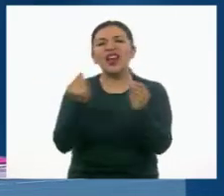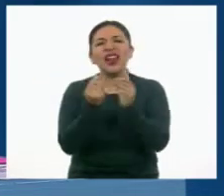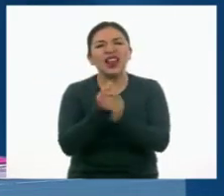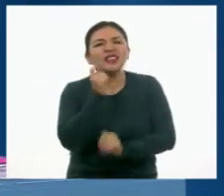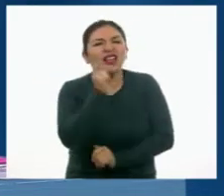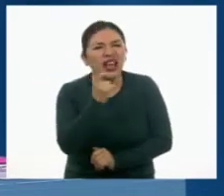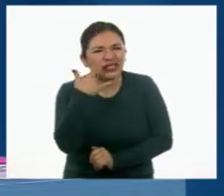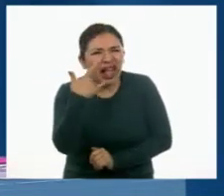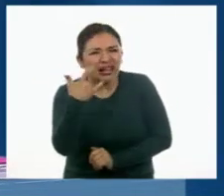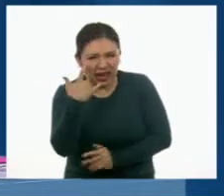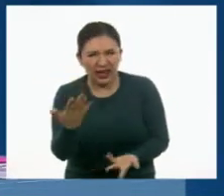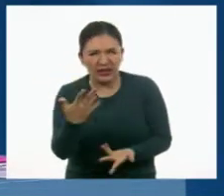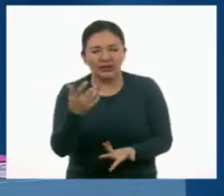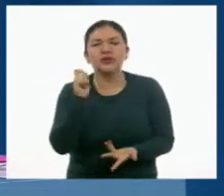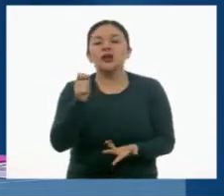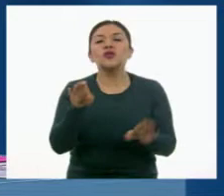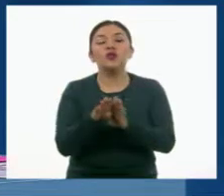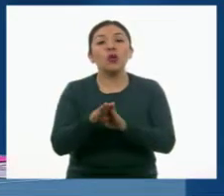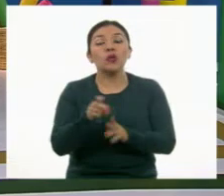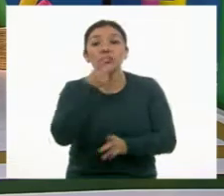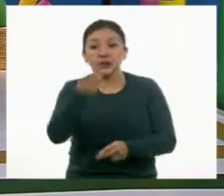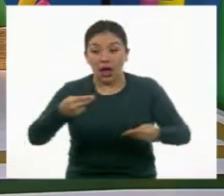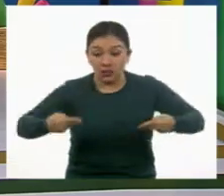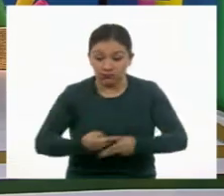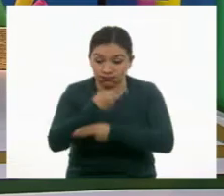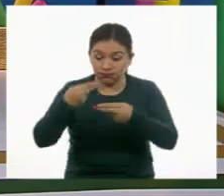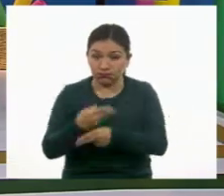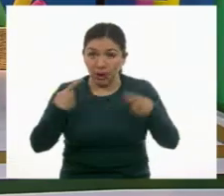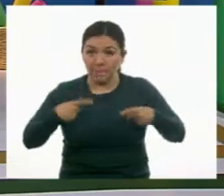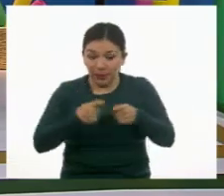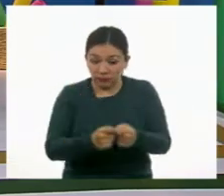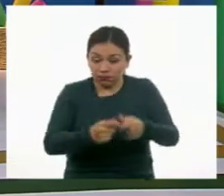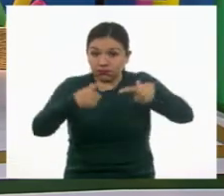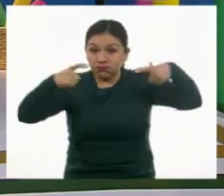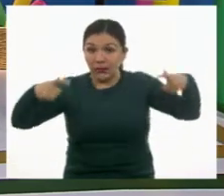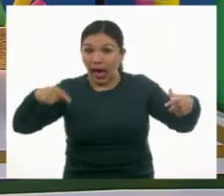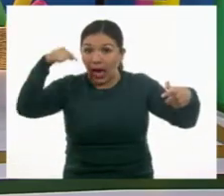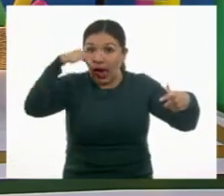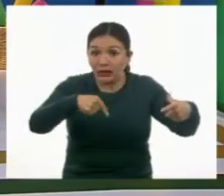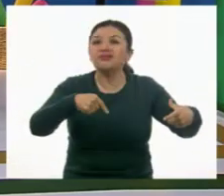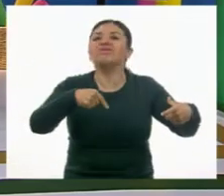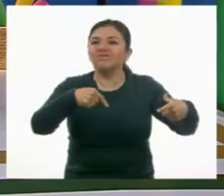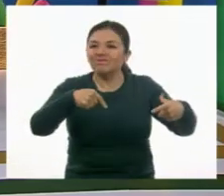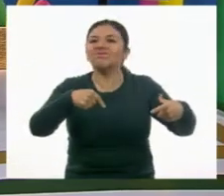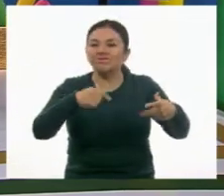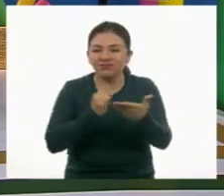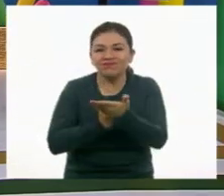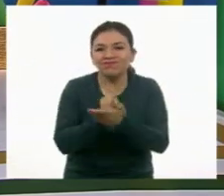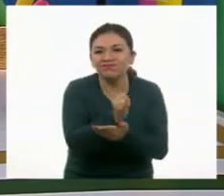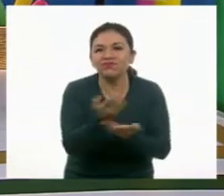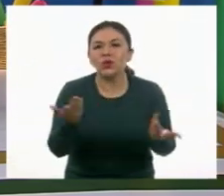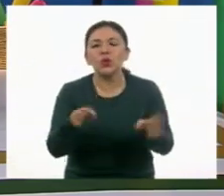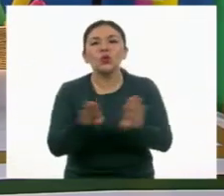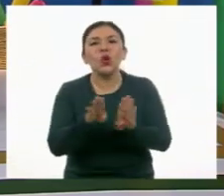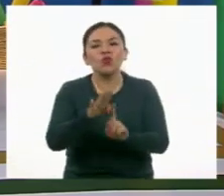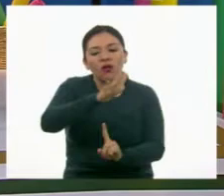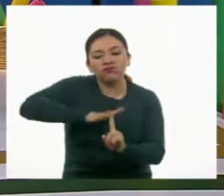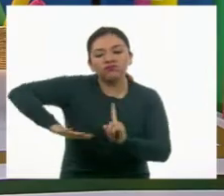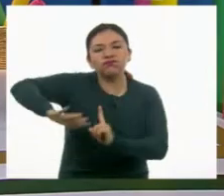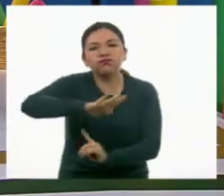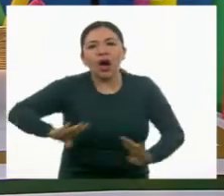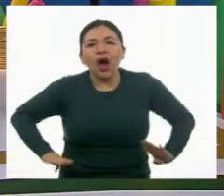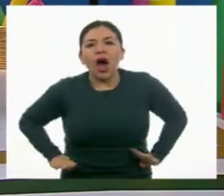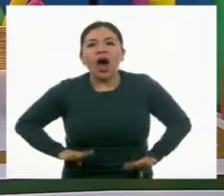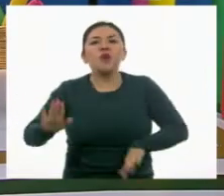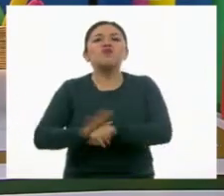también dijimos pues, que el crecimiento de la población va a determinar de alguna manera cuestiones ambientales por